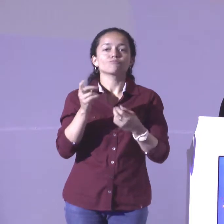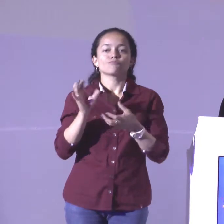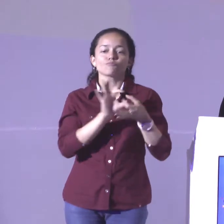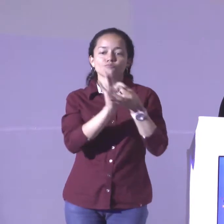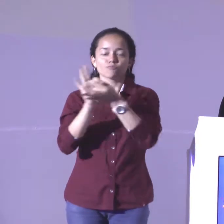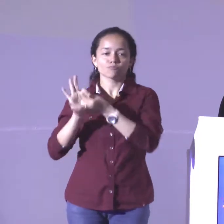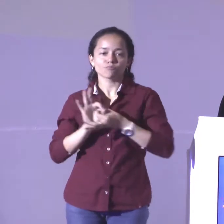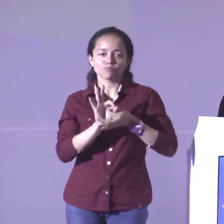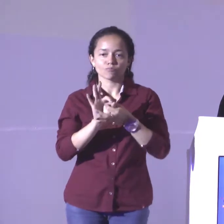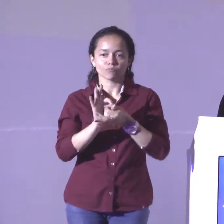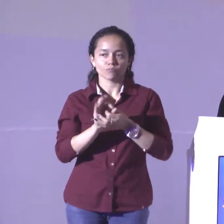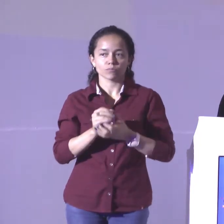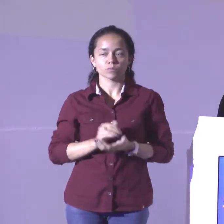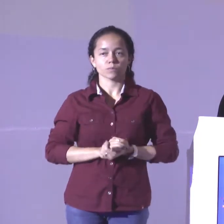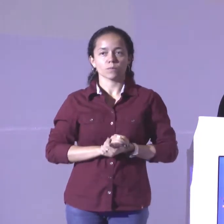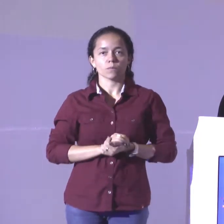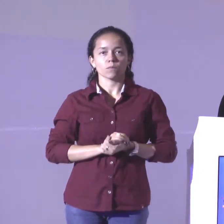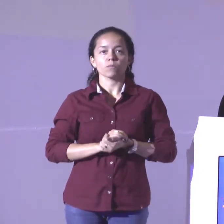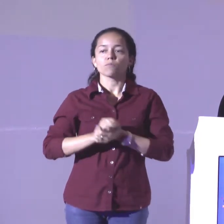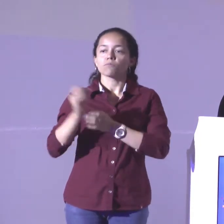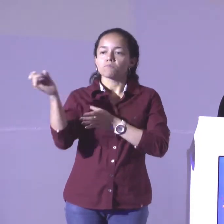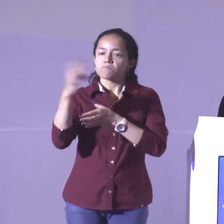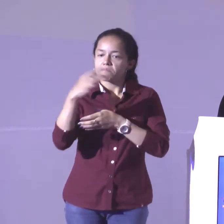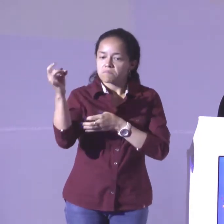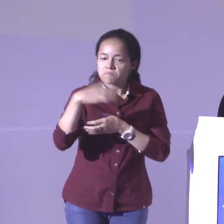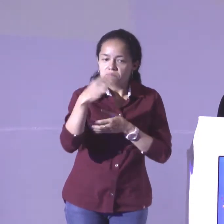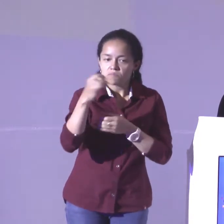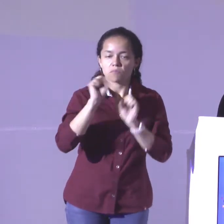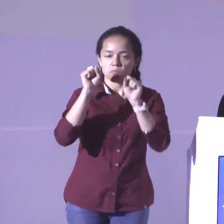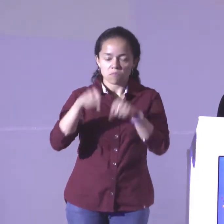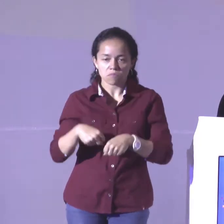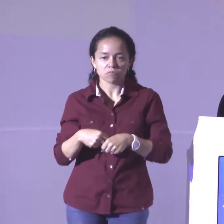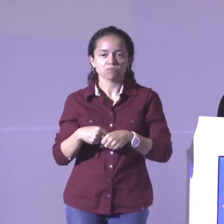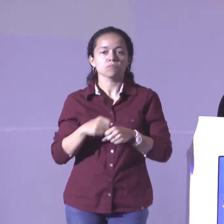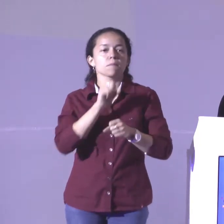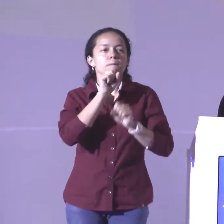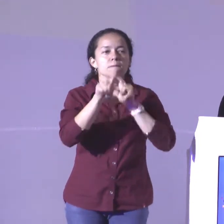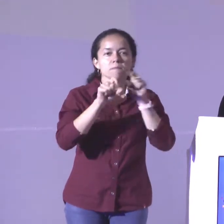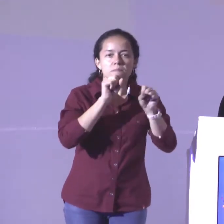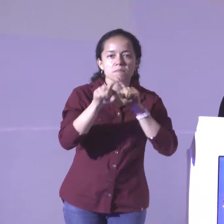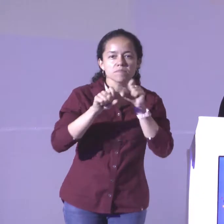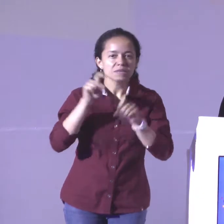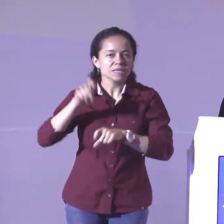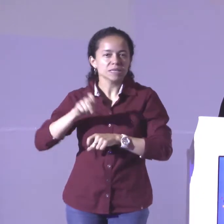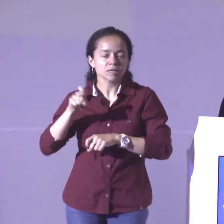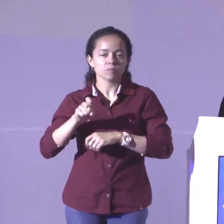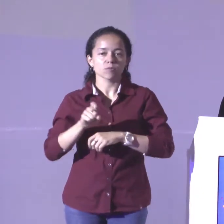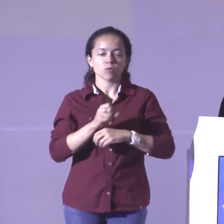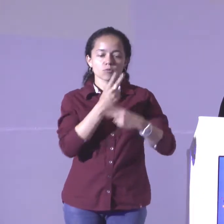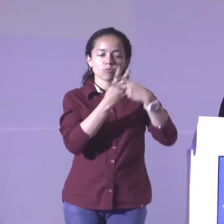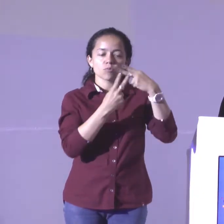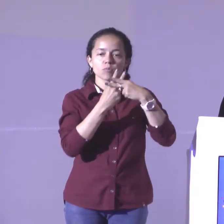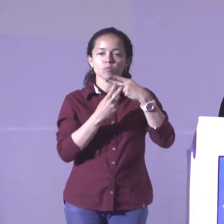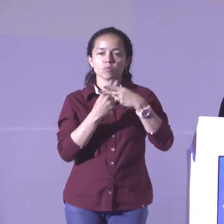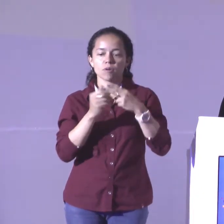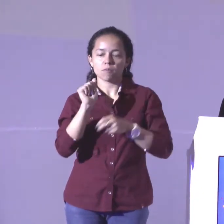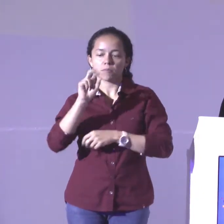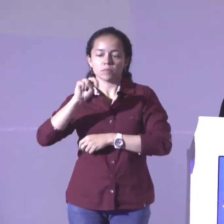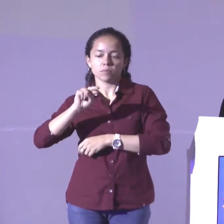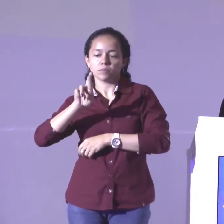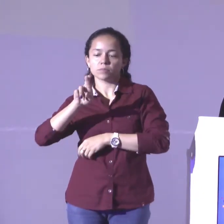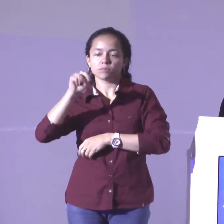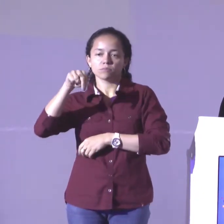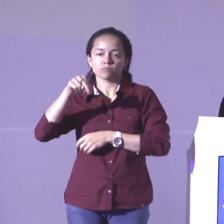diálogo ciudadano, enviando sus mensajes y preguntas a través de las redes sociales con la etiqueta numeral ARN